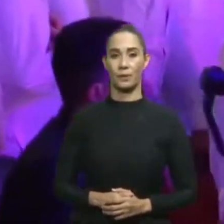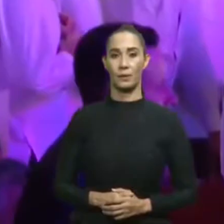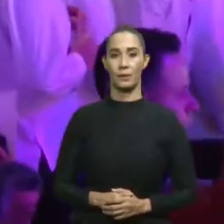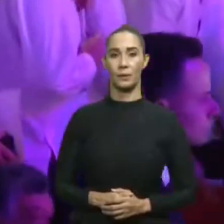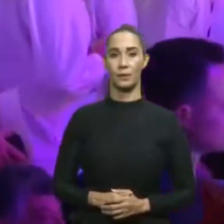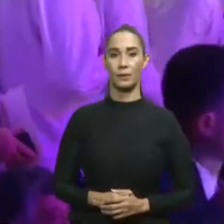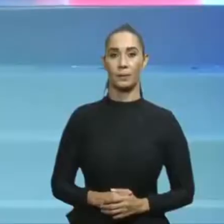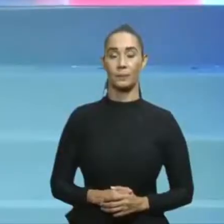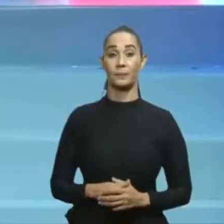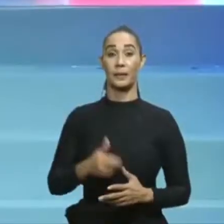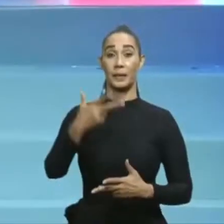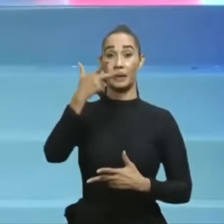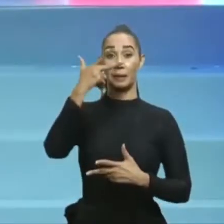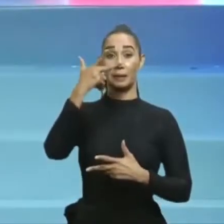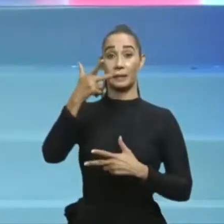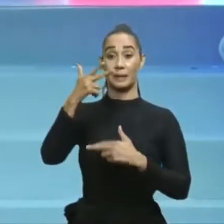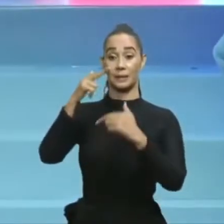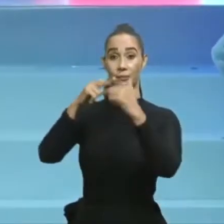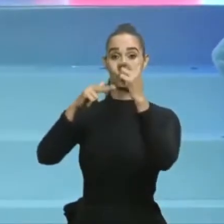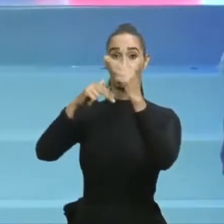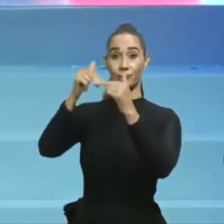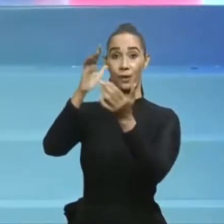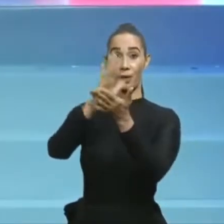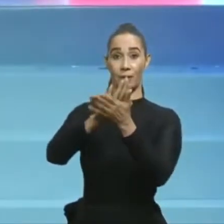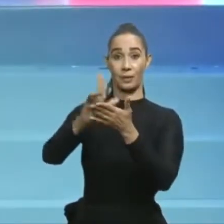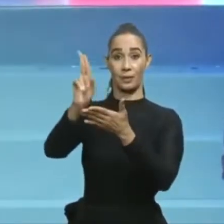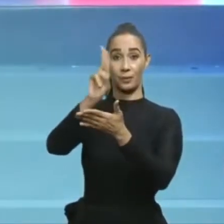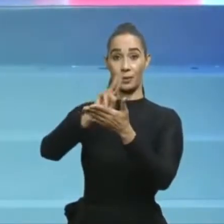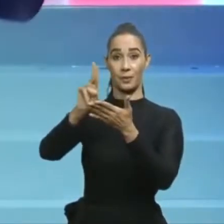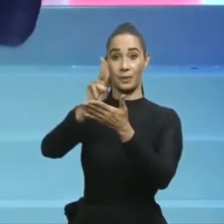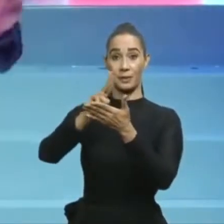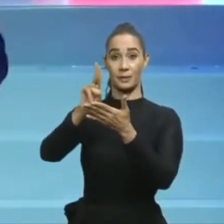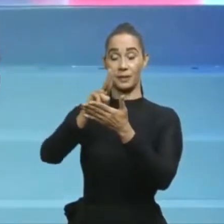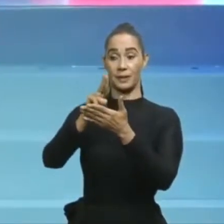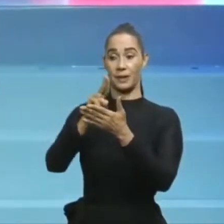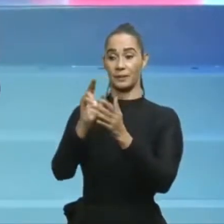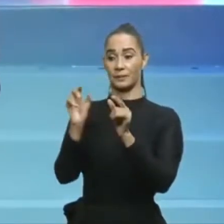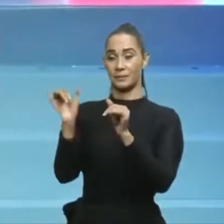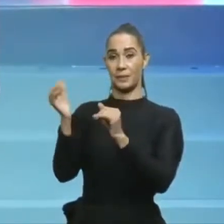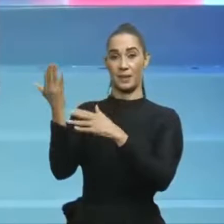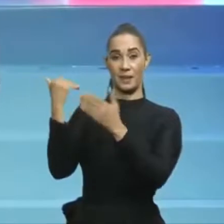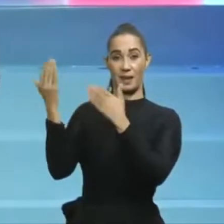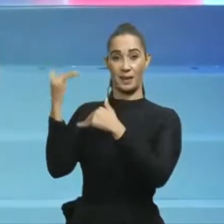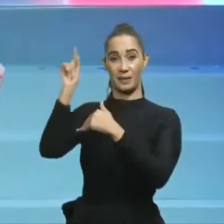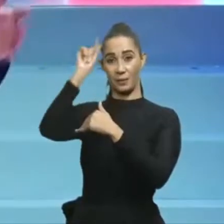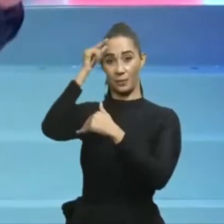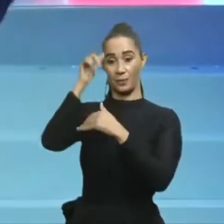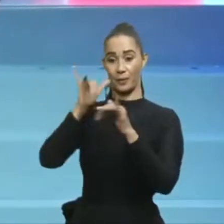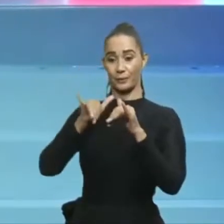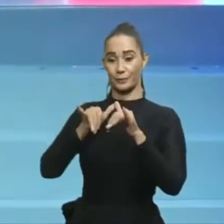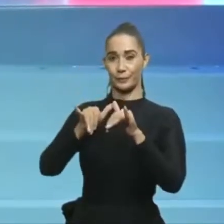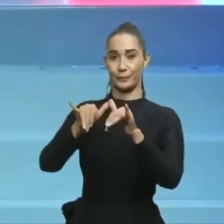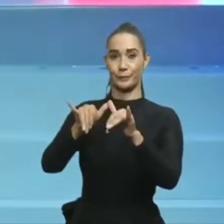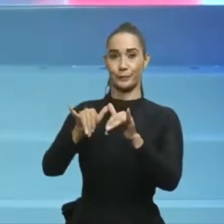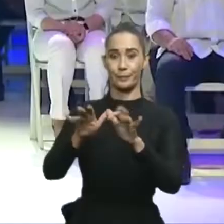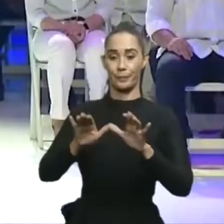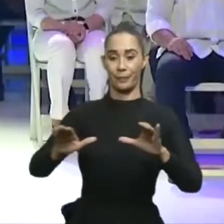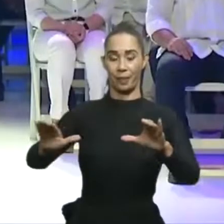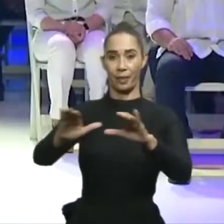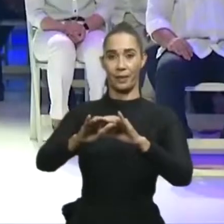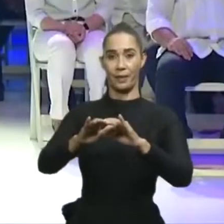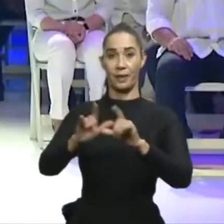tres extensiones versus un parqueo en la uas o también le es